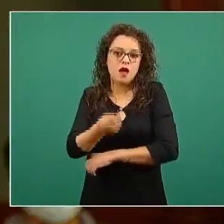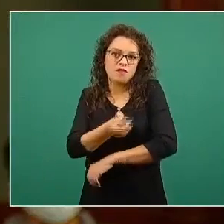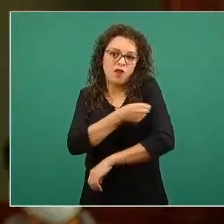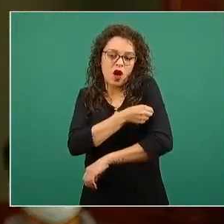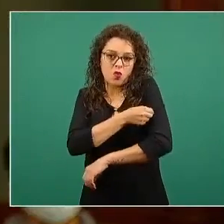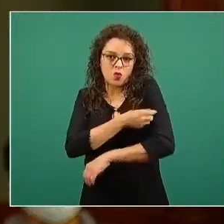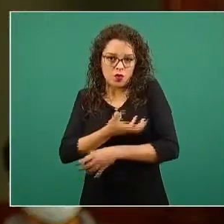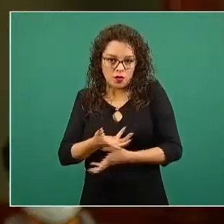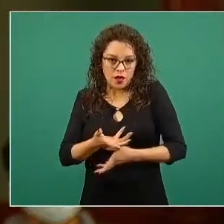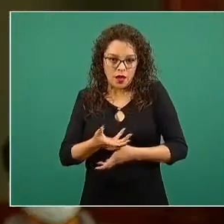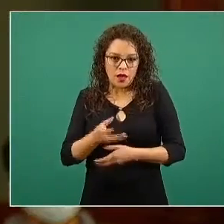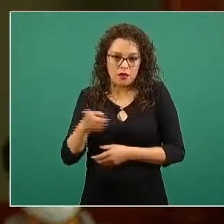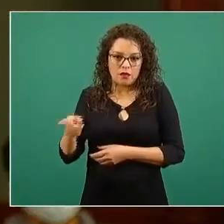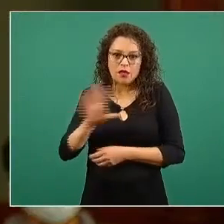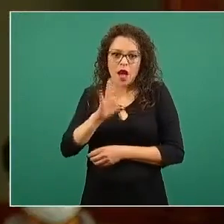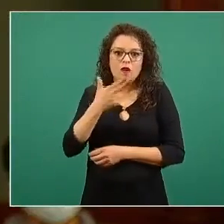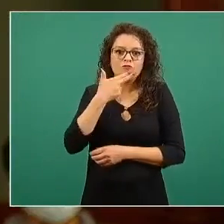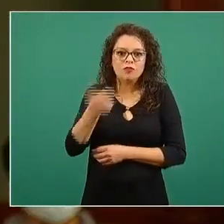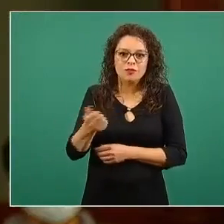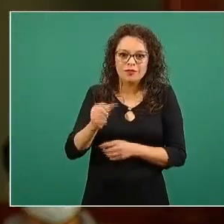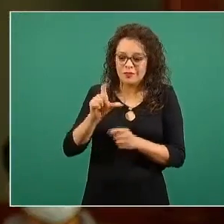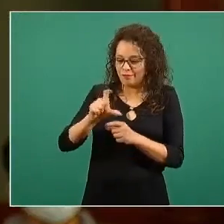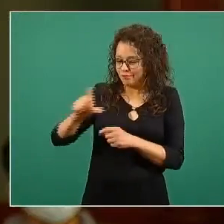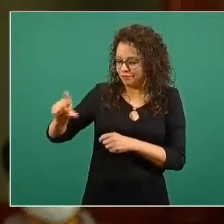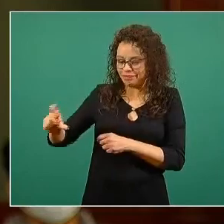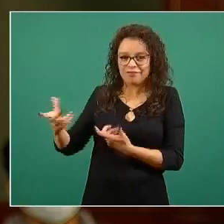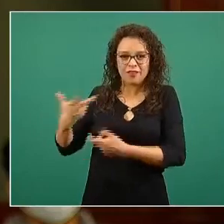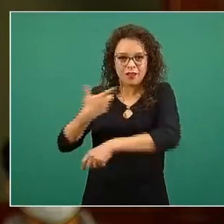estos desechos de las vacunas.